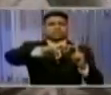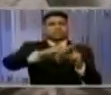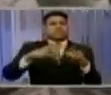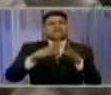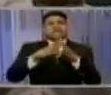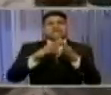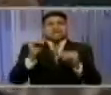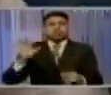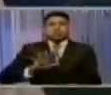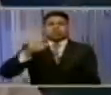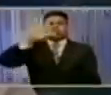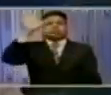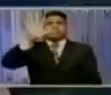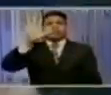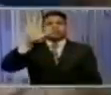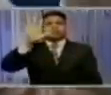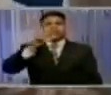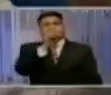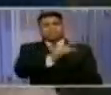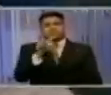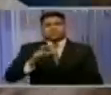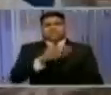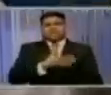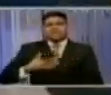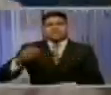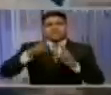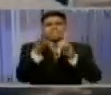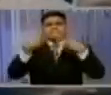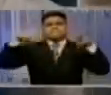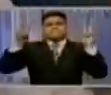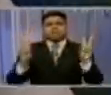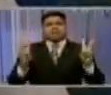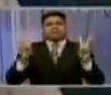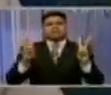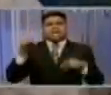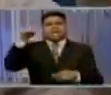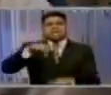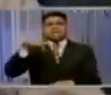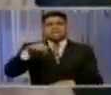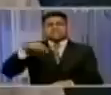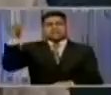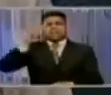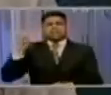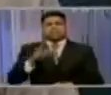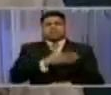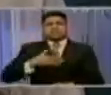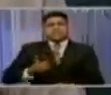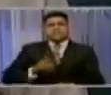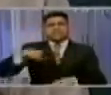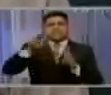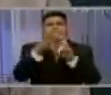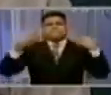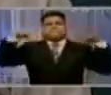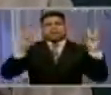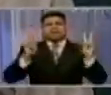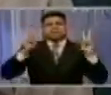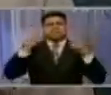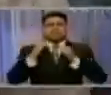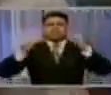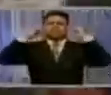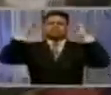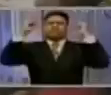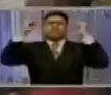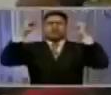Venezuela que quiere paz. Aquí está la Venezuela que quiere paz y la Venezuela que va a triunfar y se va a